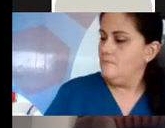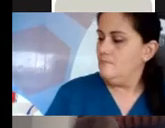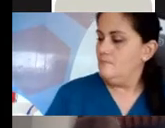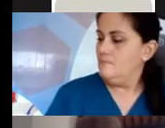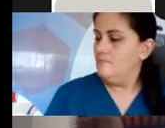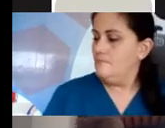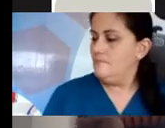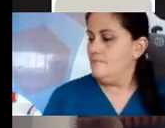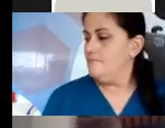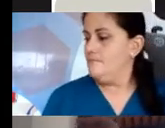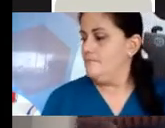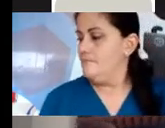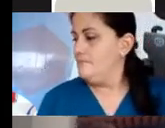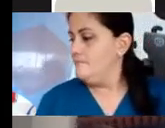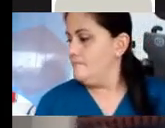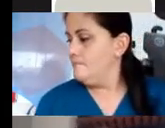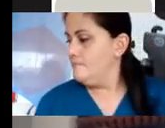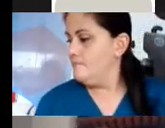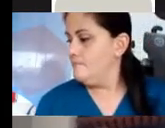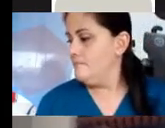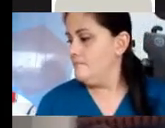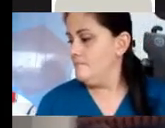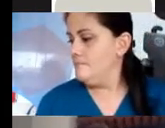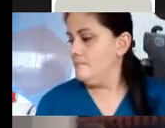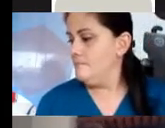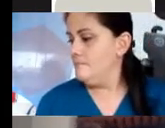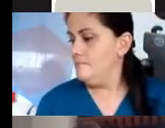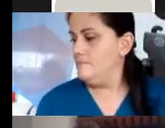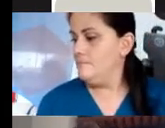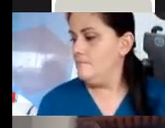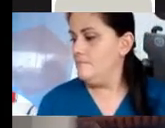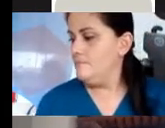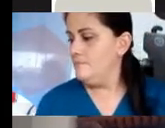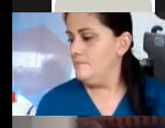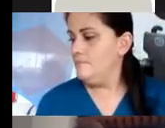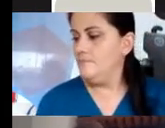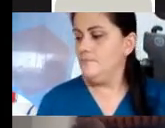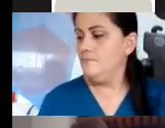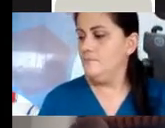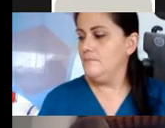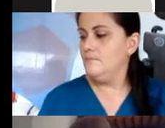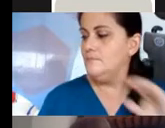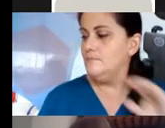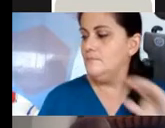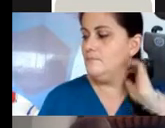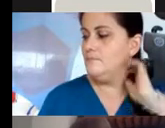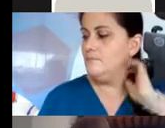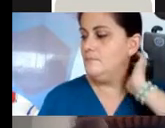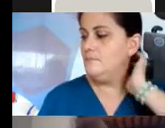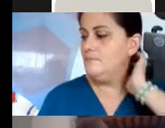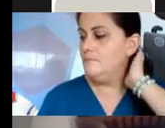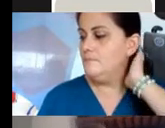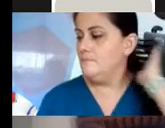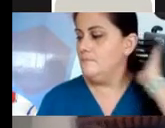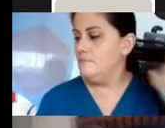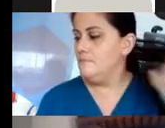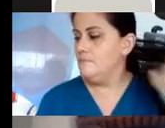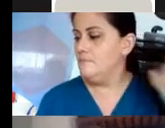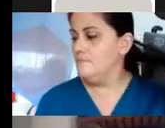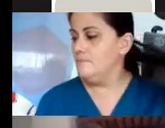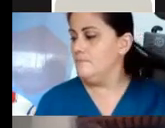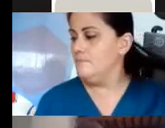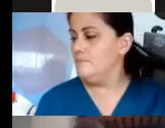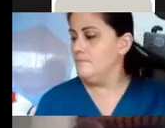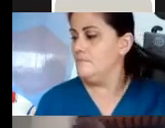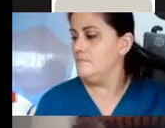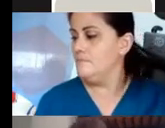la pantorrillera o de la talonera en parálisis cerebral motor 5